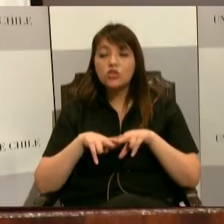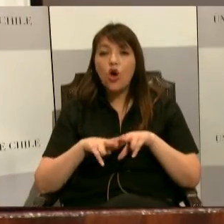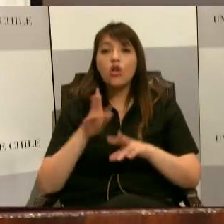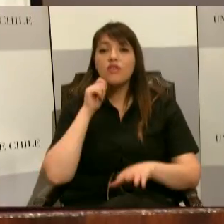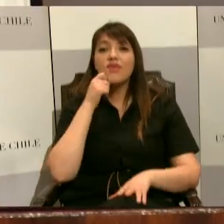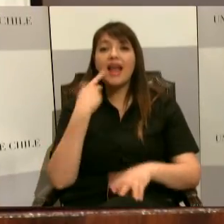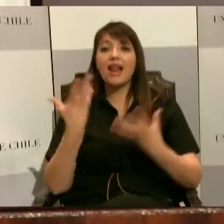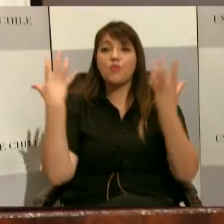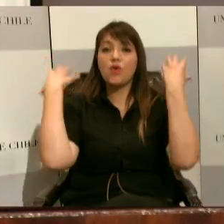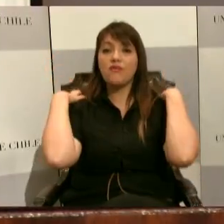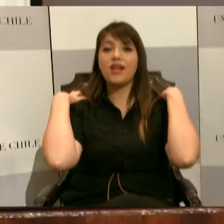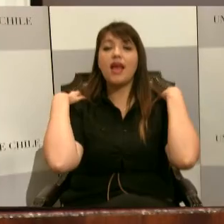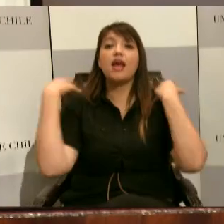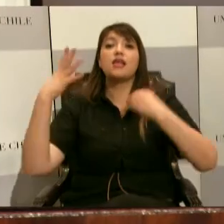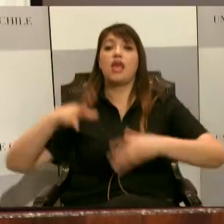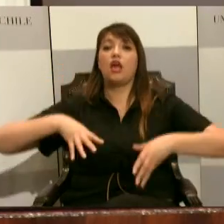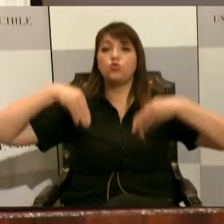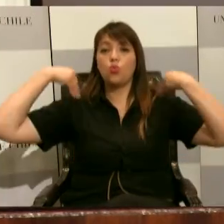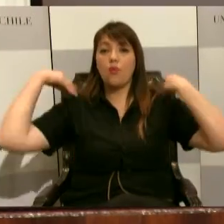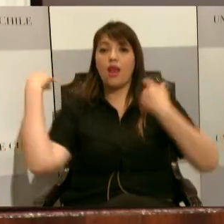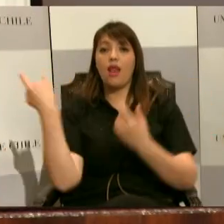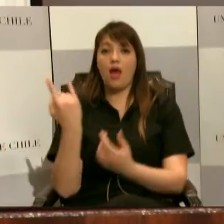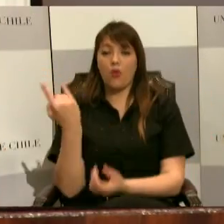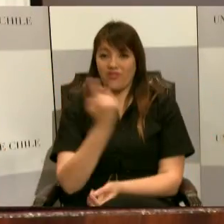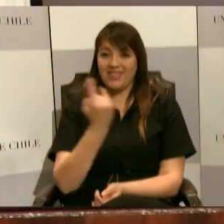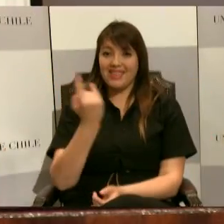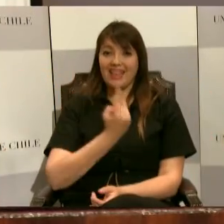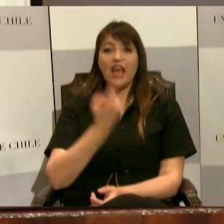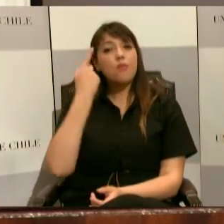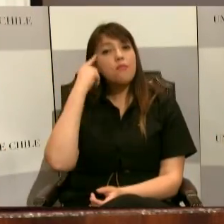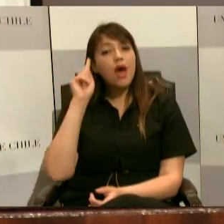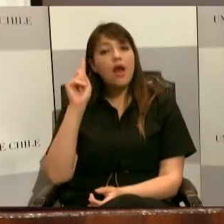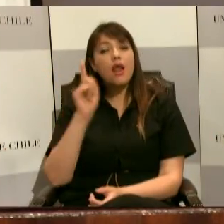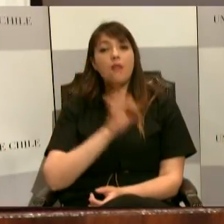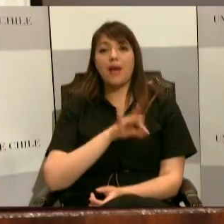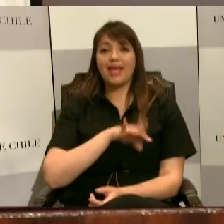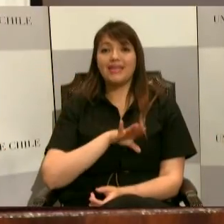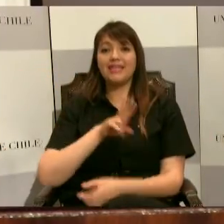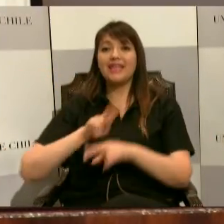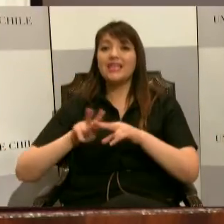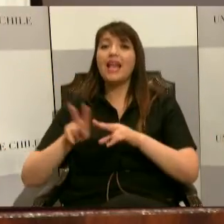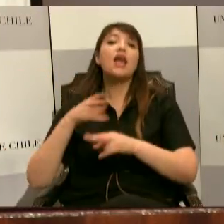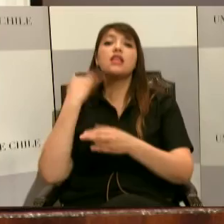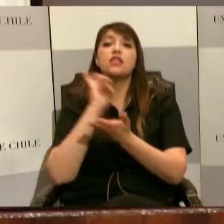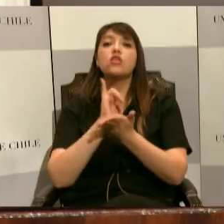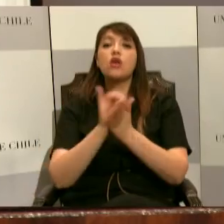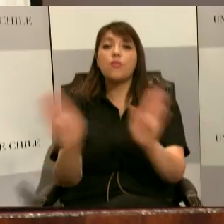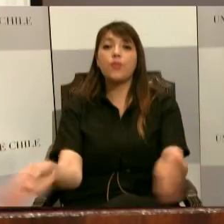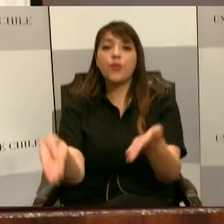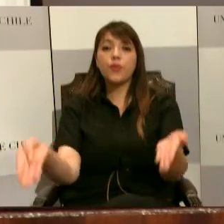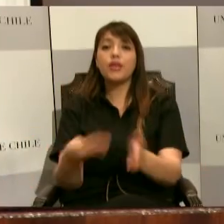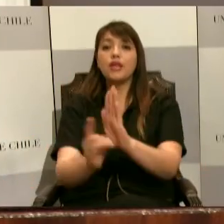la responsabilidad que asume la universidad para ella y para el país de ser la entidad que impulsa